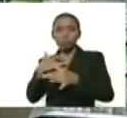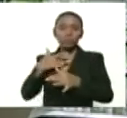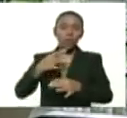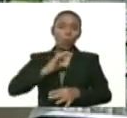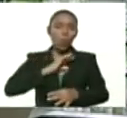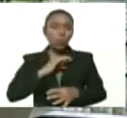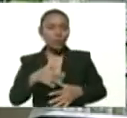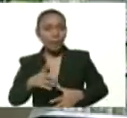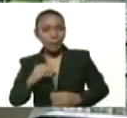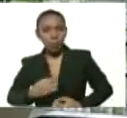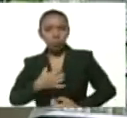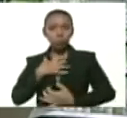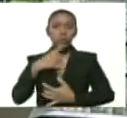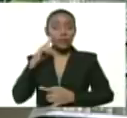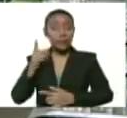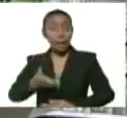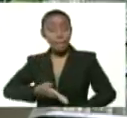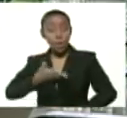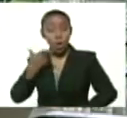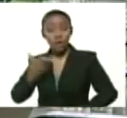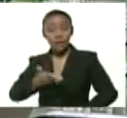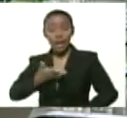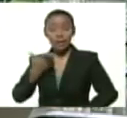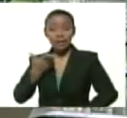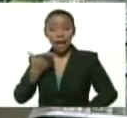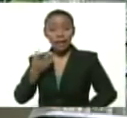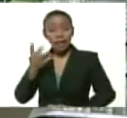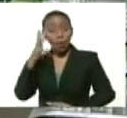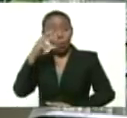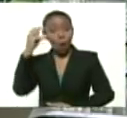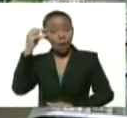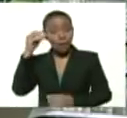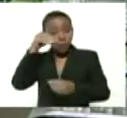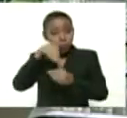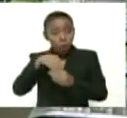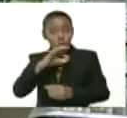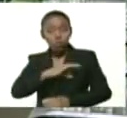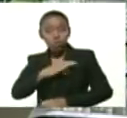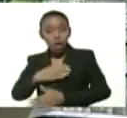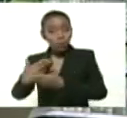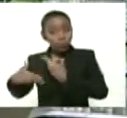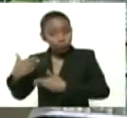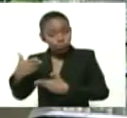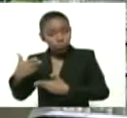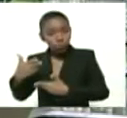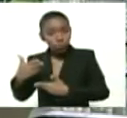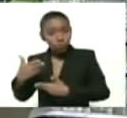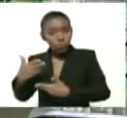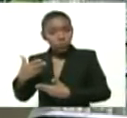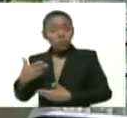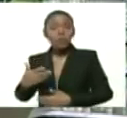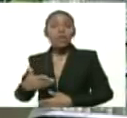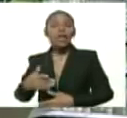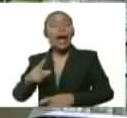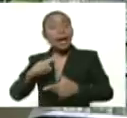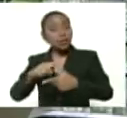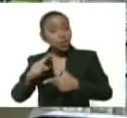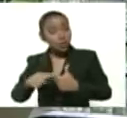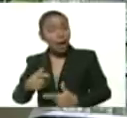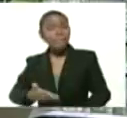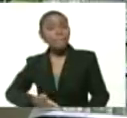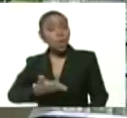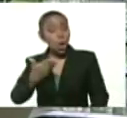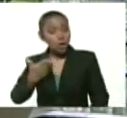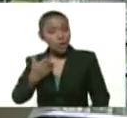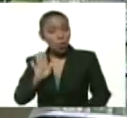Se nota entonces la importancia de la cuarentena social y colectiva. Se nota entonces que es muy importante